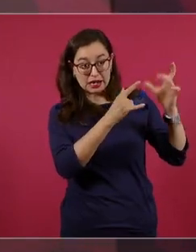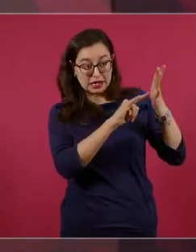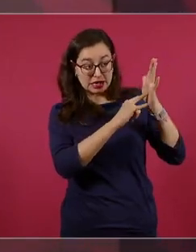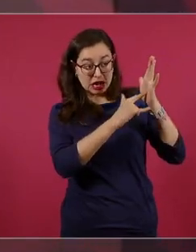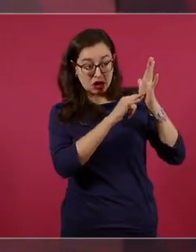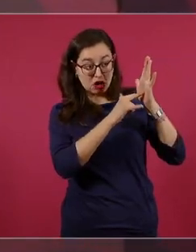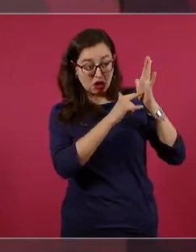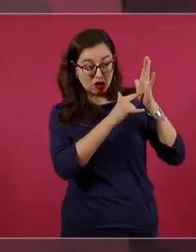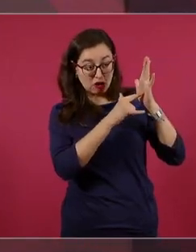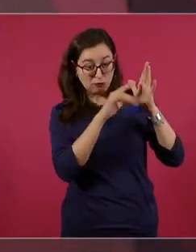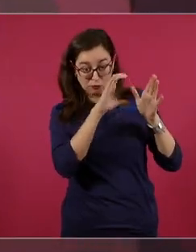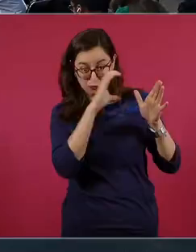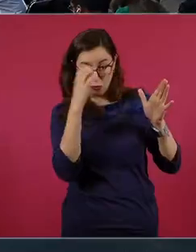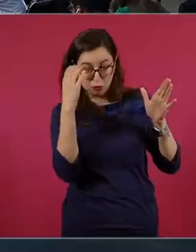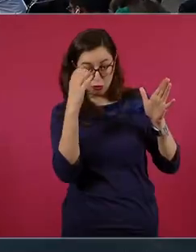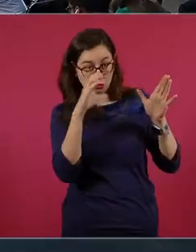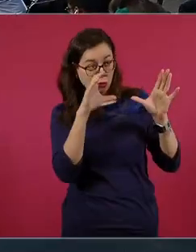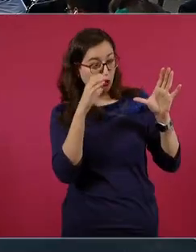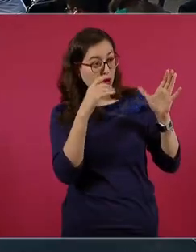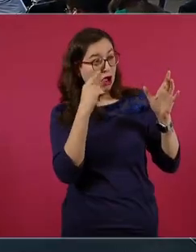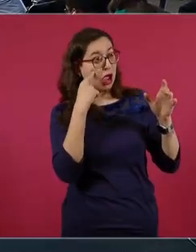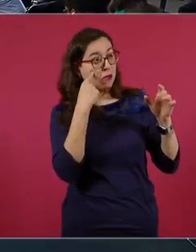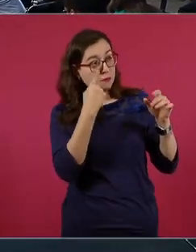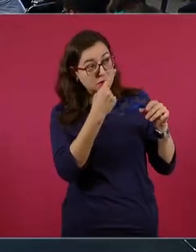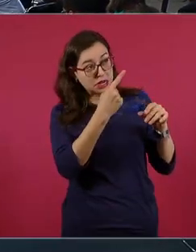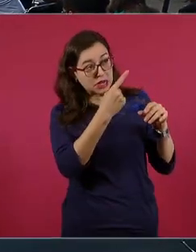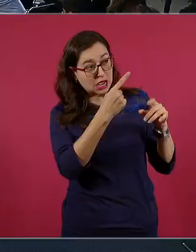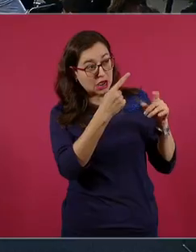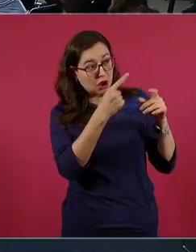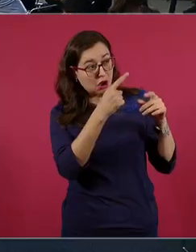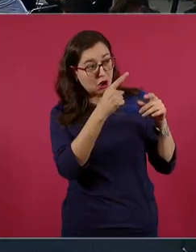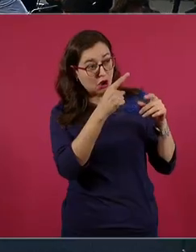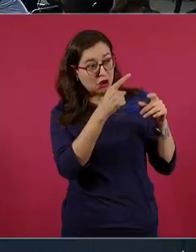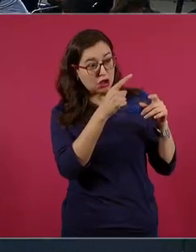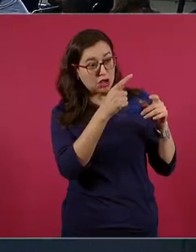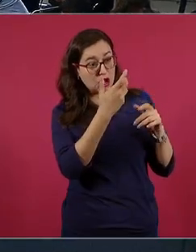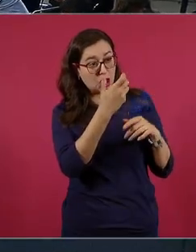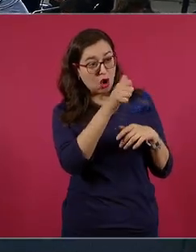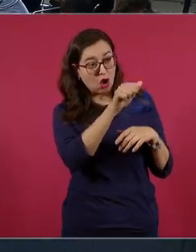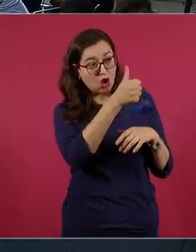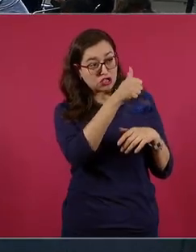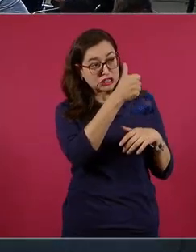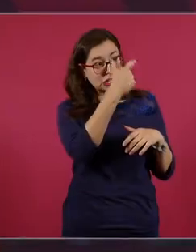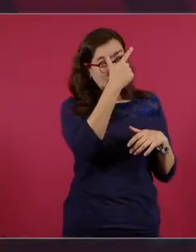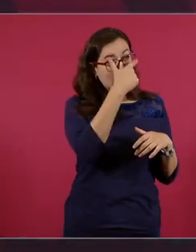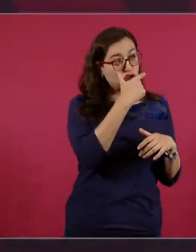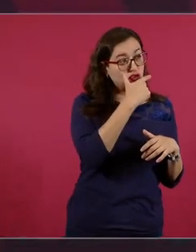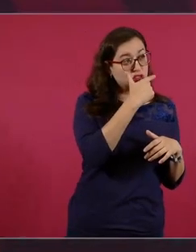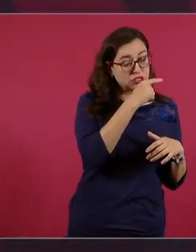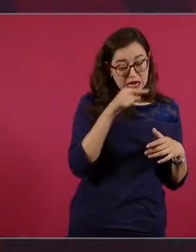en donde en el reloj público aparece que son las 11 de la noche.